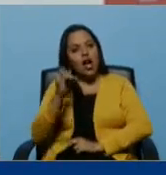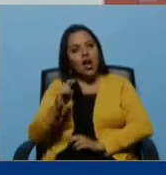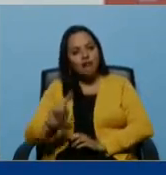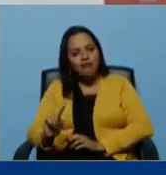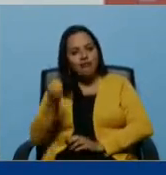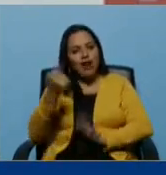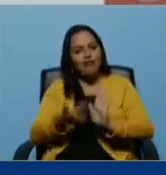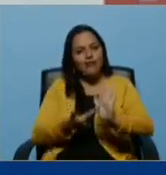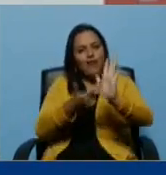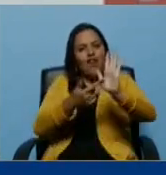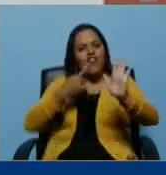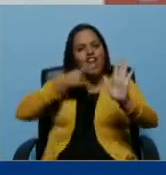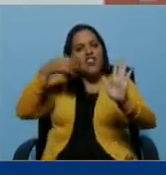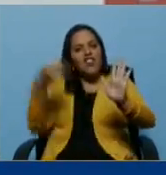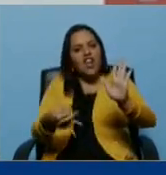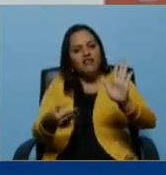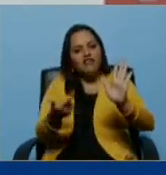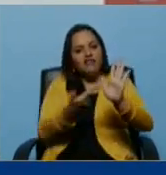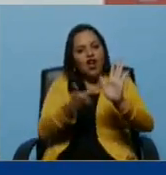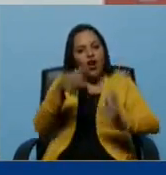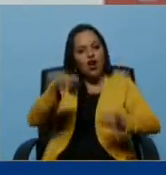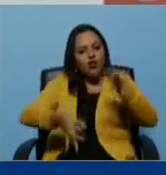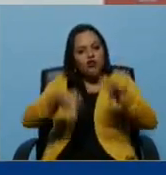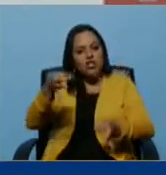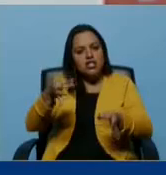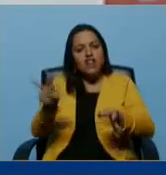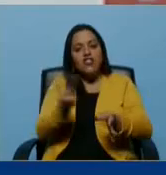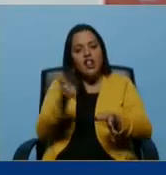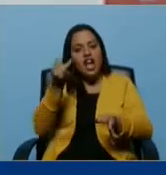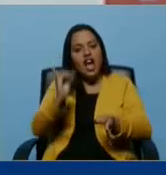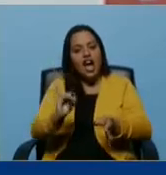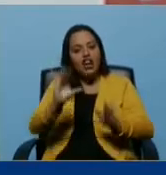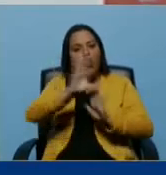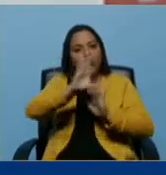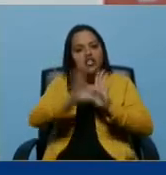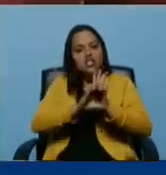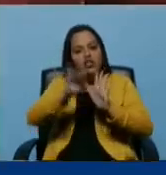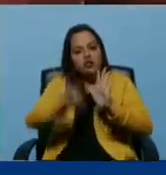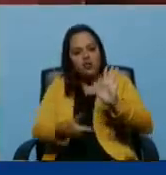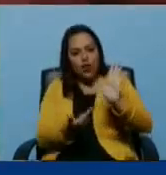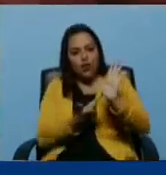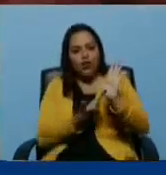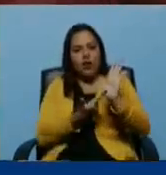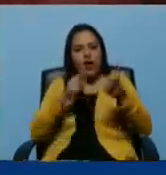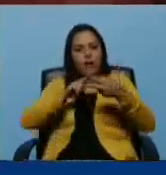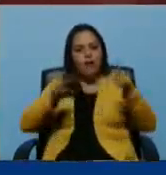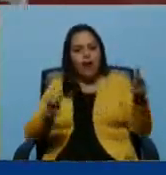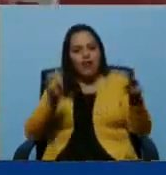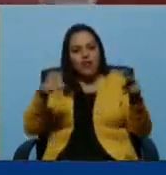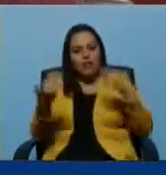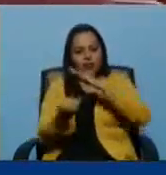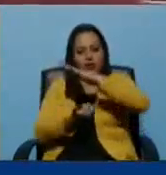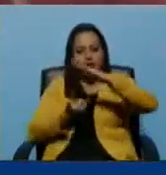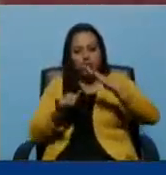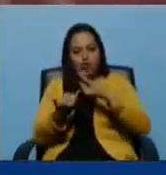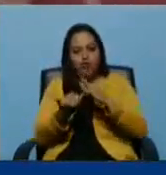la verdad a través de la justicia, y en Venezuela habrá constitución, paz e